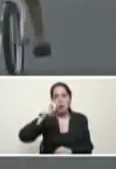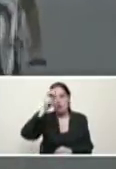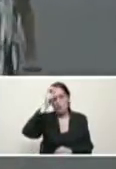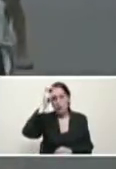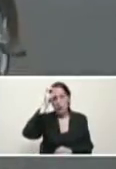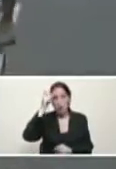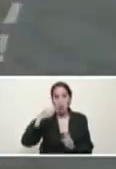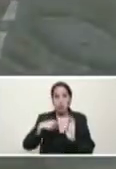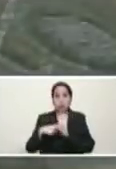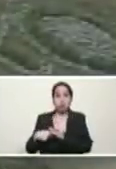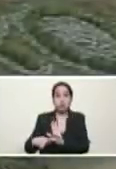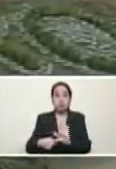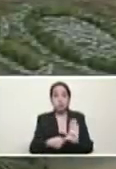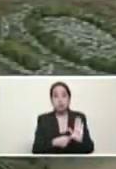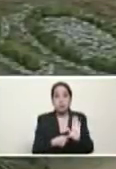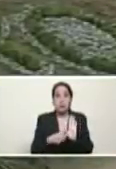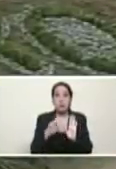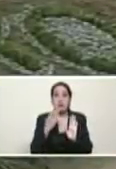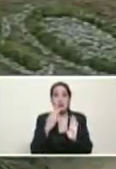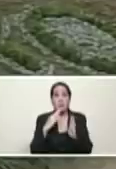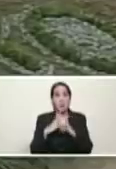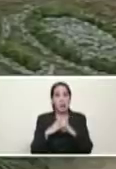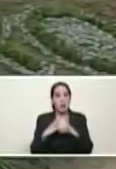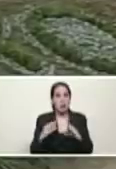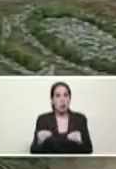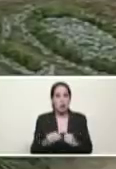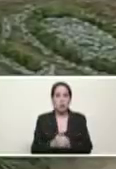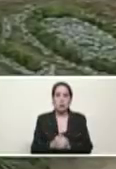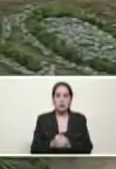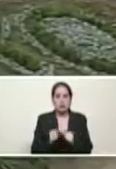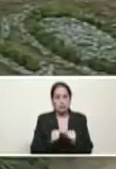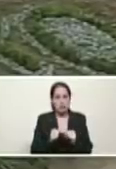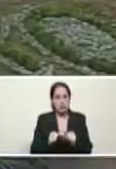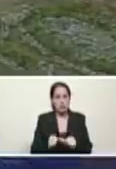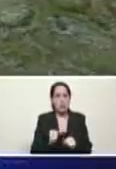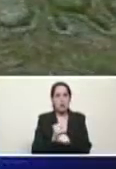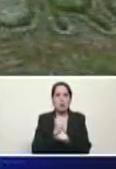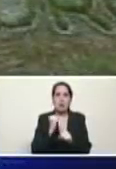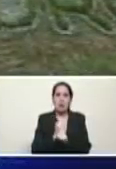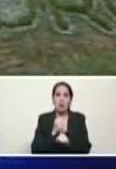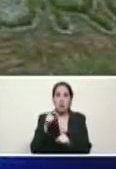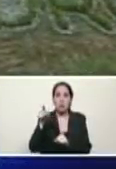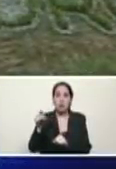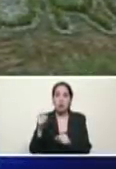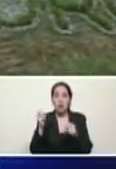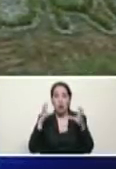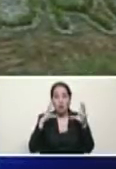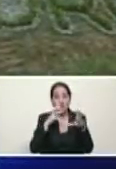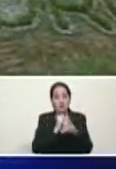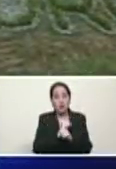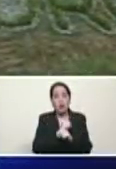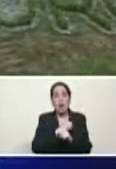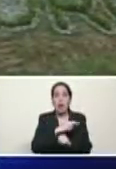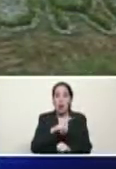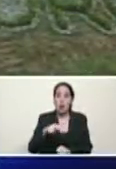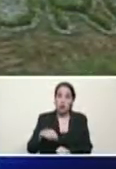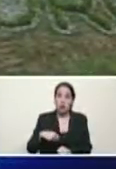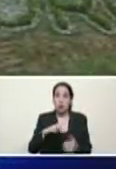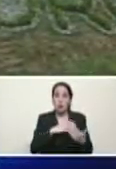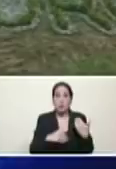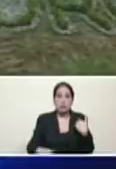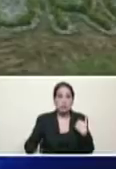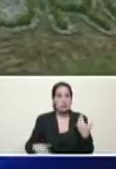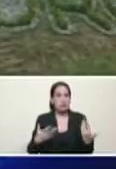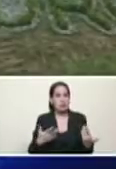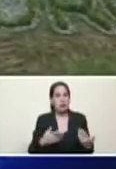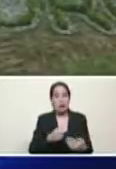de ejemplo para que los demás compañeros alcaldes sigamos haciendo el trabajo, porque usted confía en nosotros, usted ha confiado en cada uno de